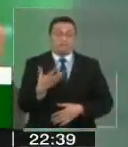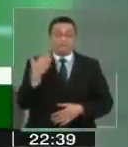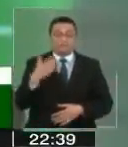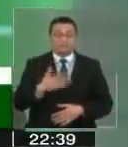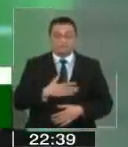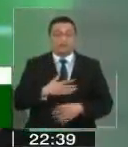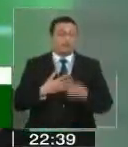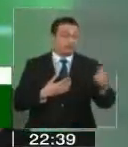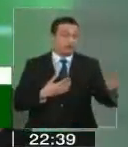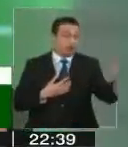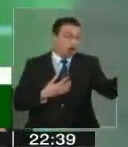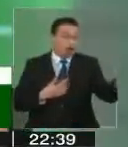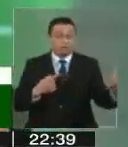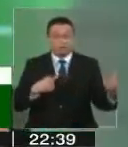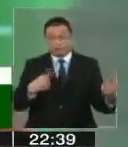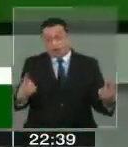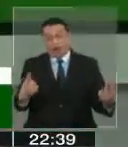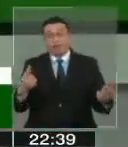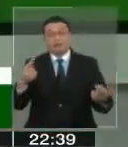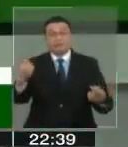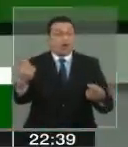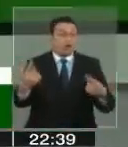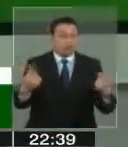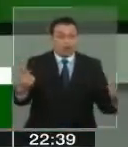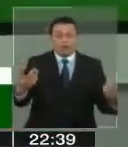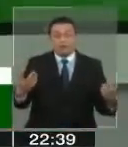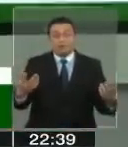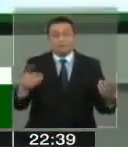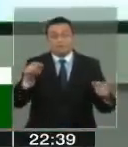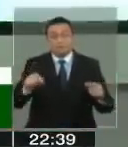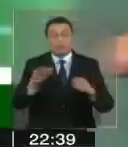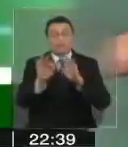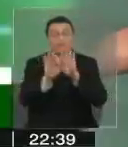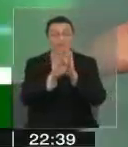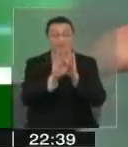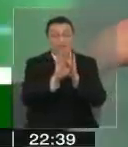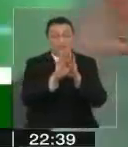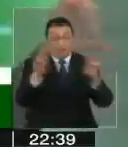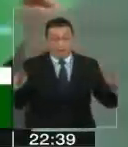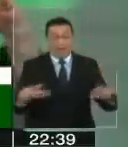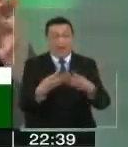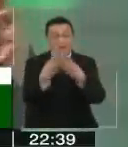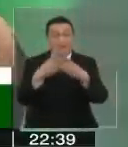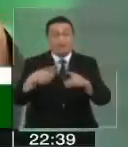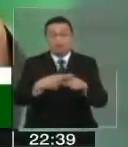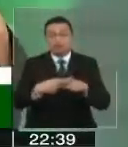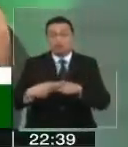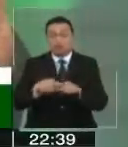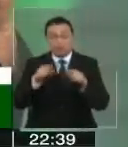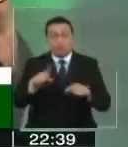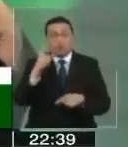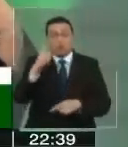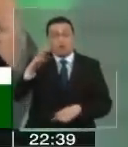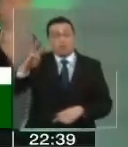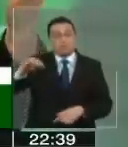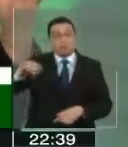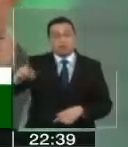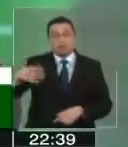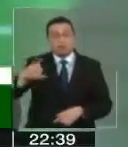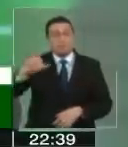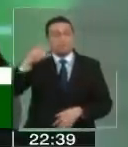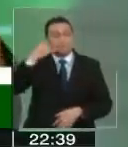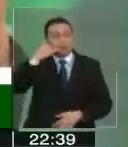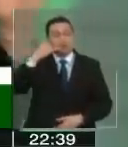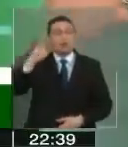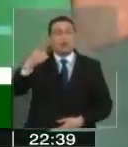Aiden estaba solo, y de repente por Facebook, las redes sociales en realidad, hoy hay una mamá, yo recibí una